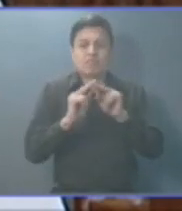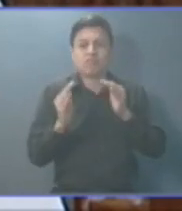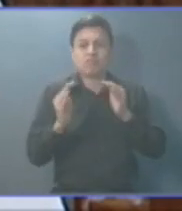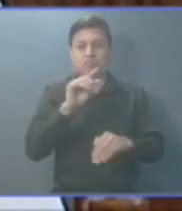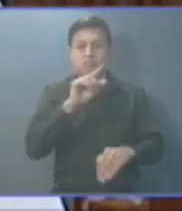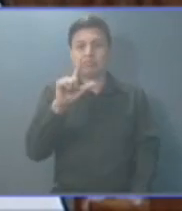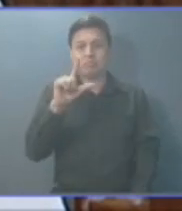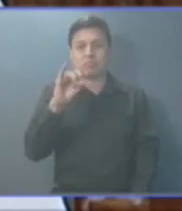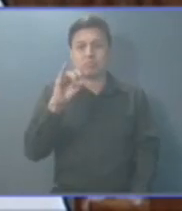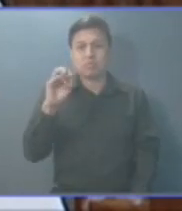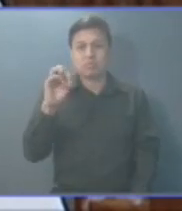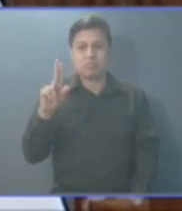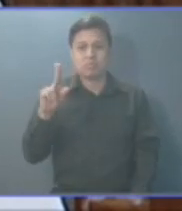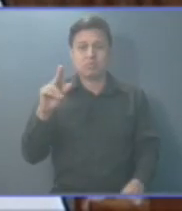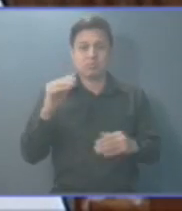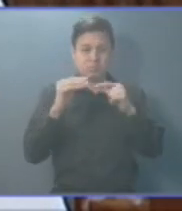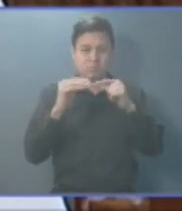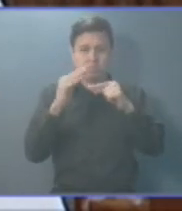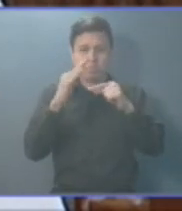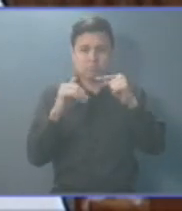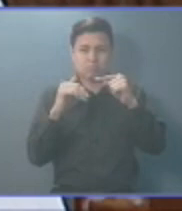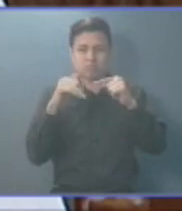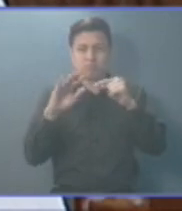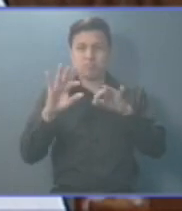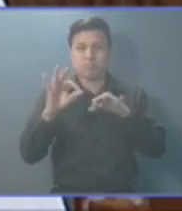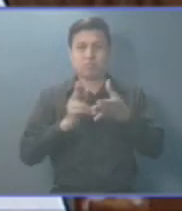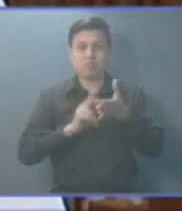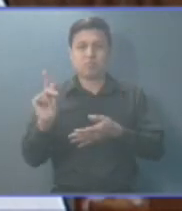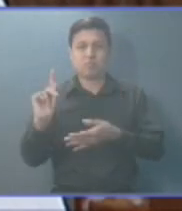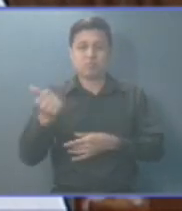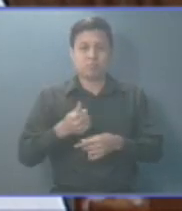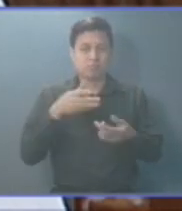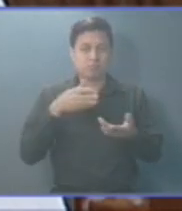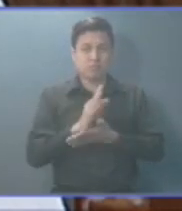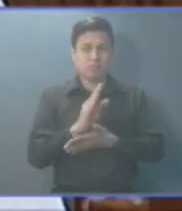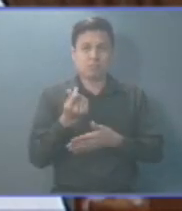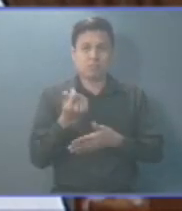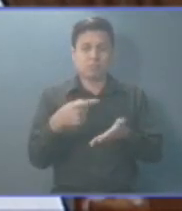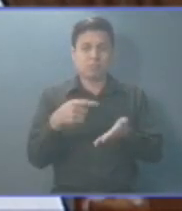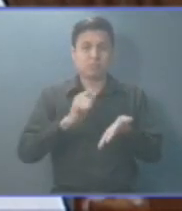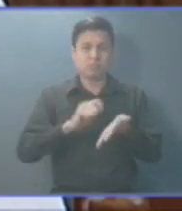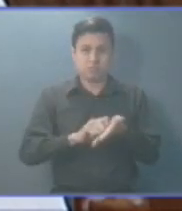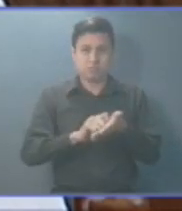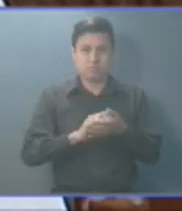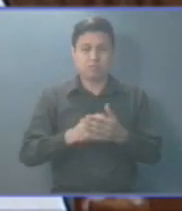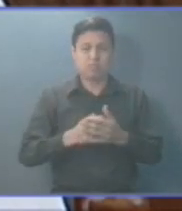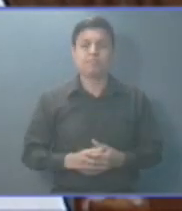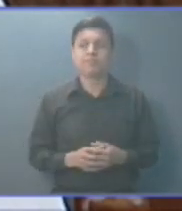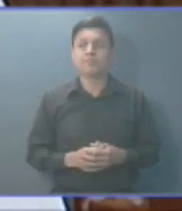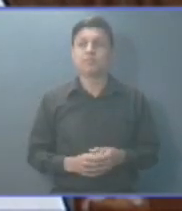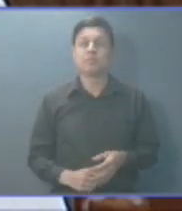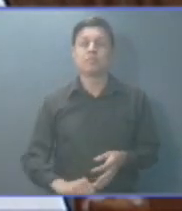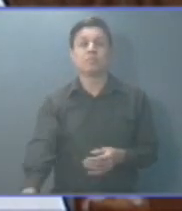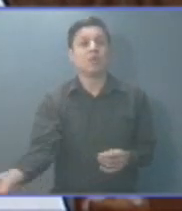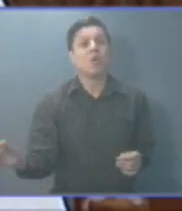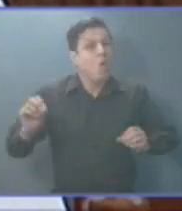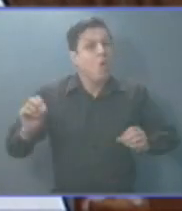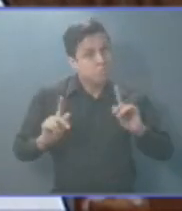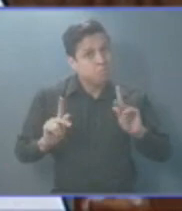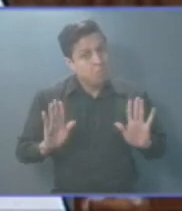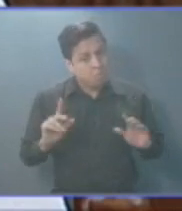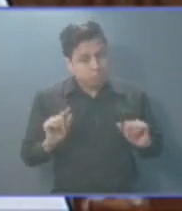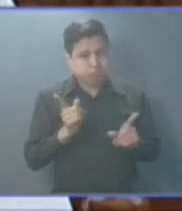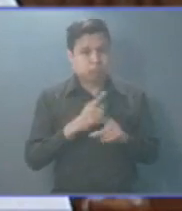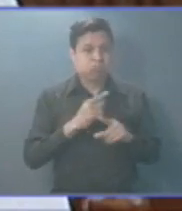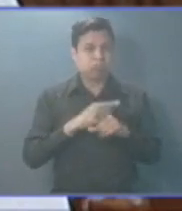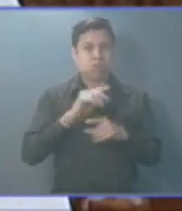más el margen aplicable para préstamos del capital ordinario, con opción de conversión